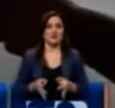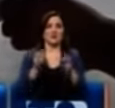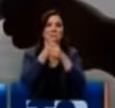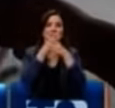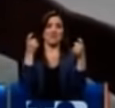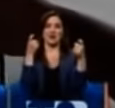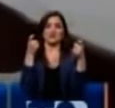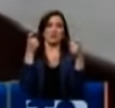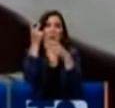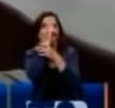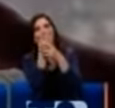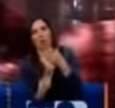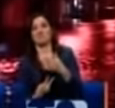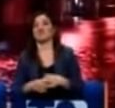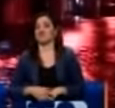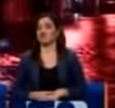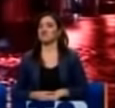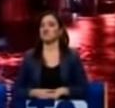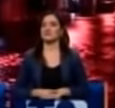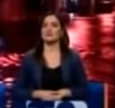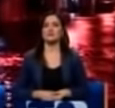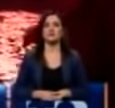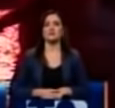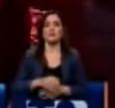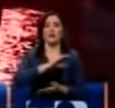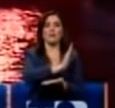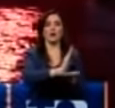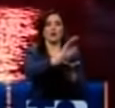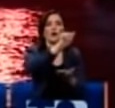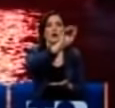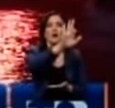marzo nos va a ahogar. En la ciudadela La Atarazana,